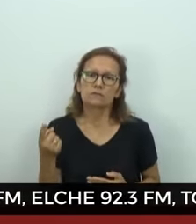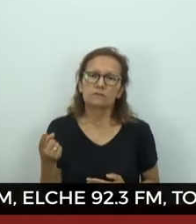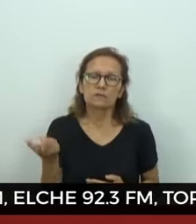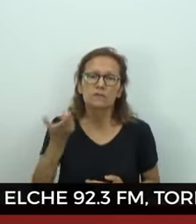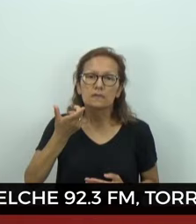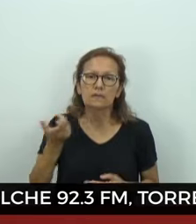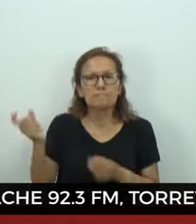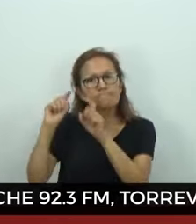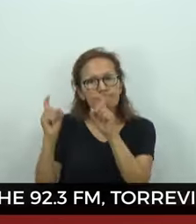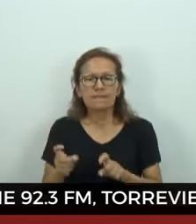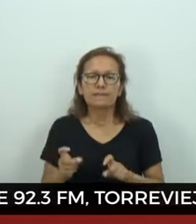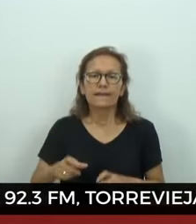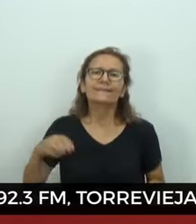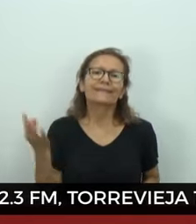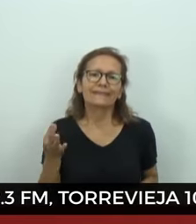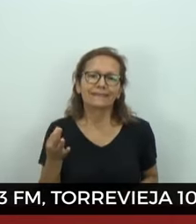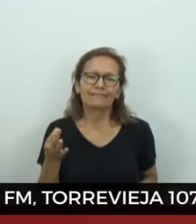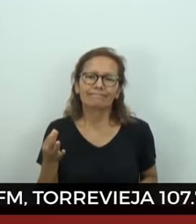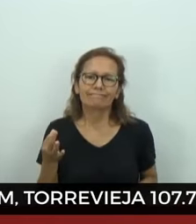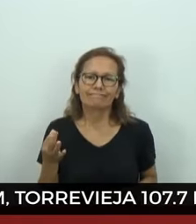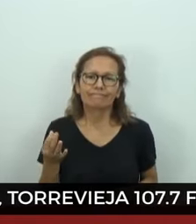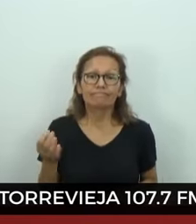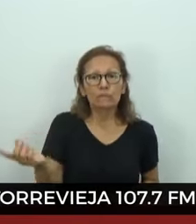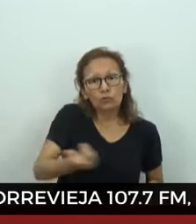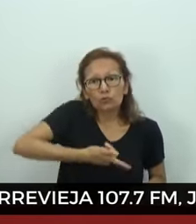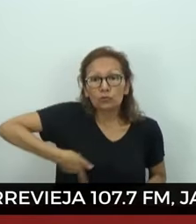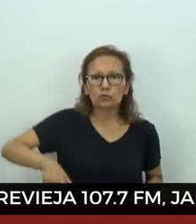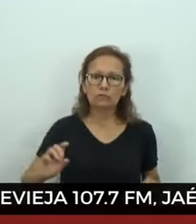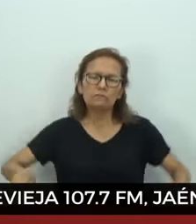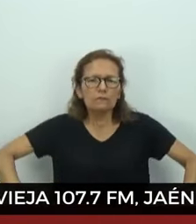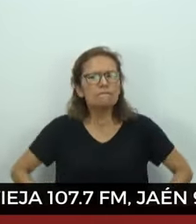salvados por su gracia,